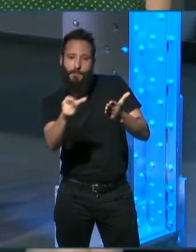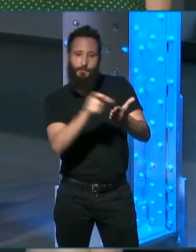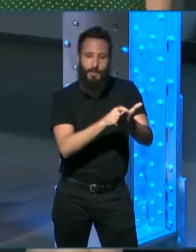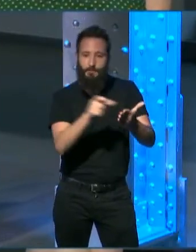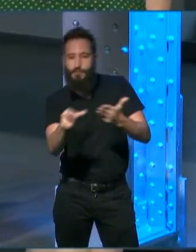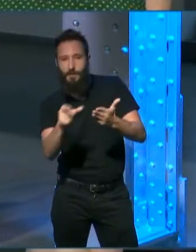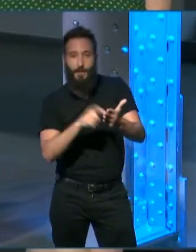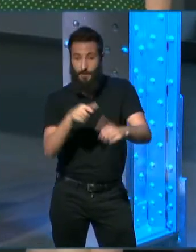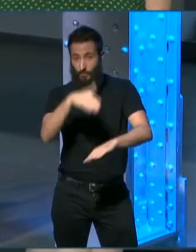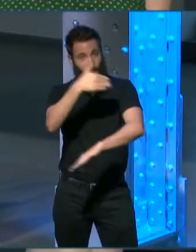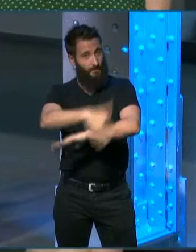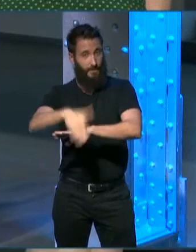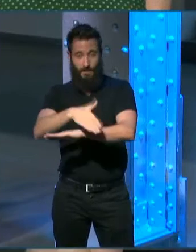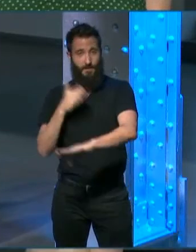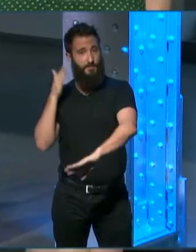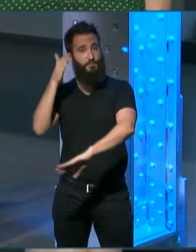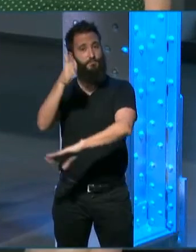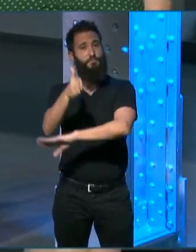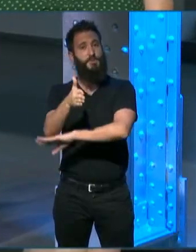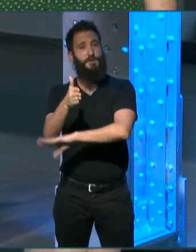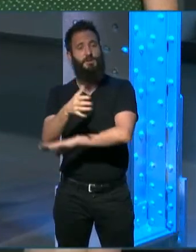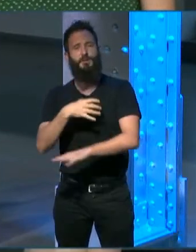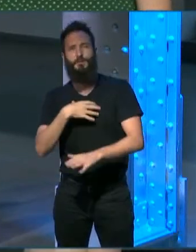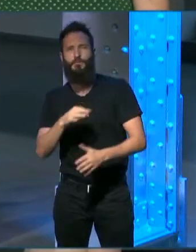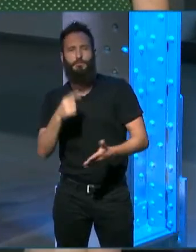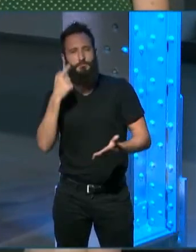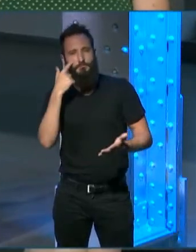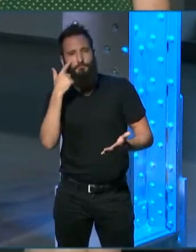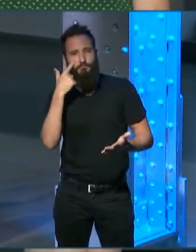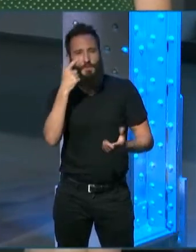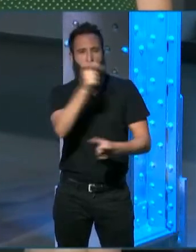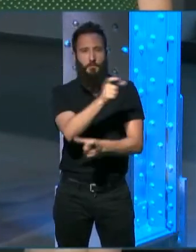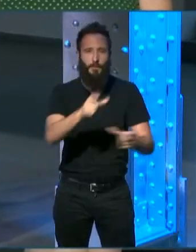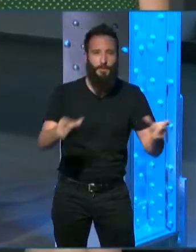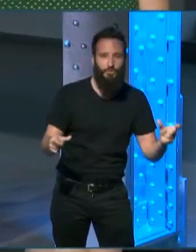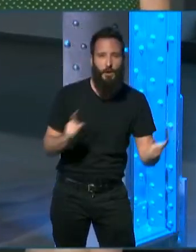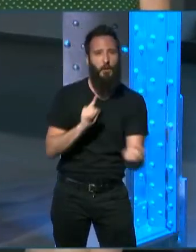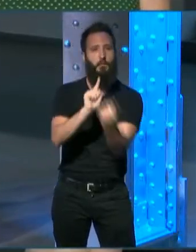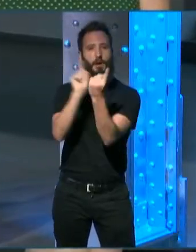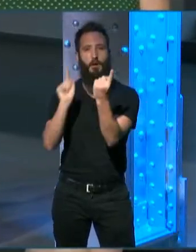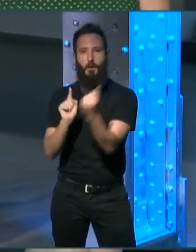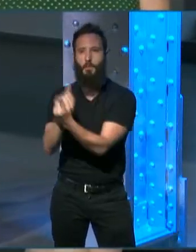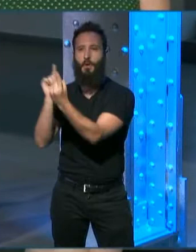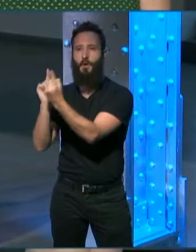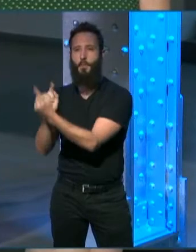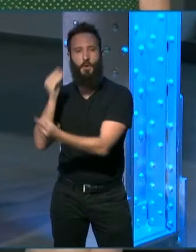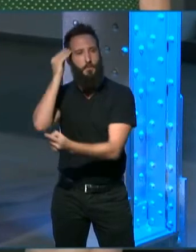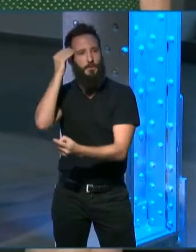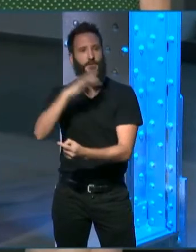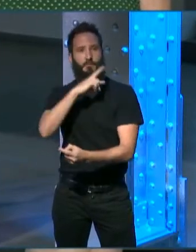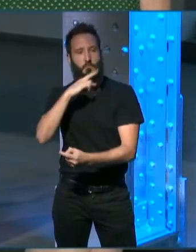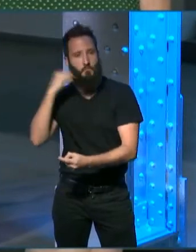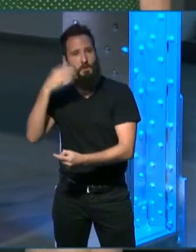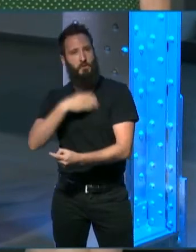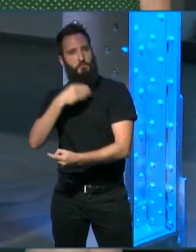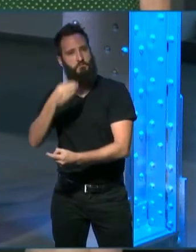y efectivamente piensas cuánta gente con la que me encuentro sería capaz de valorar que mi trabajo hoy haya